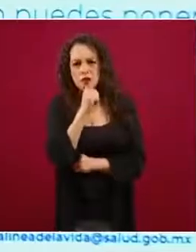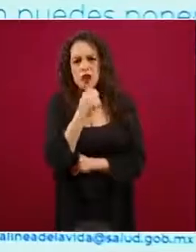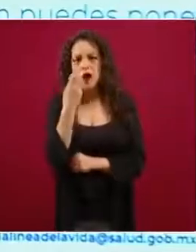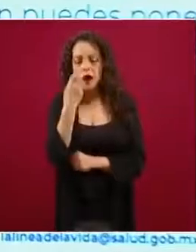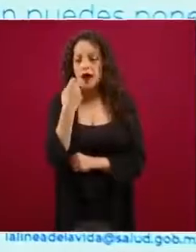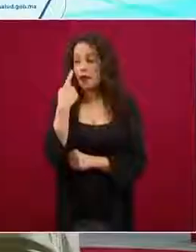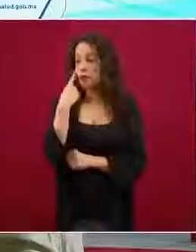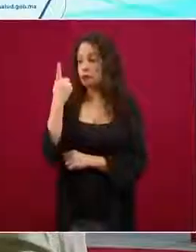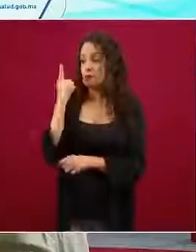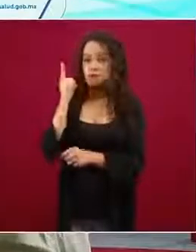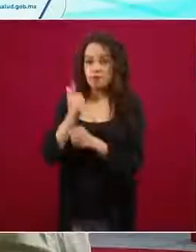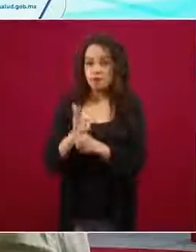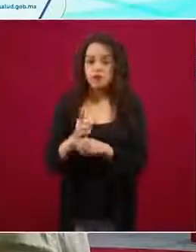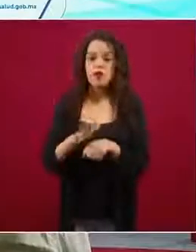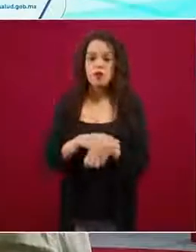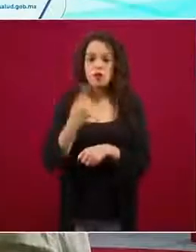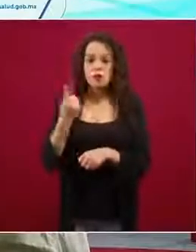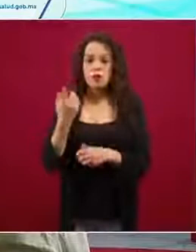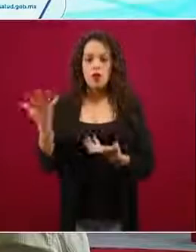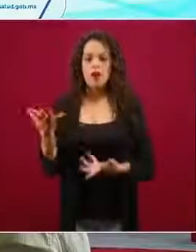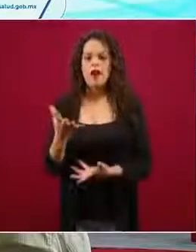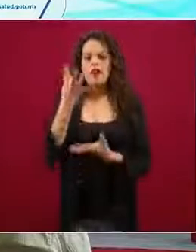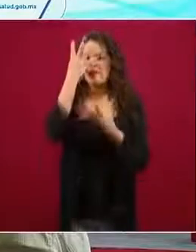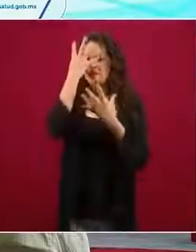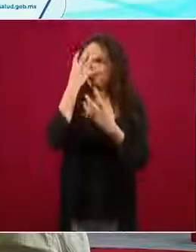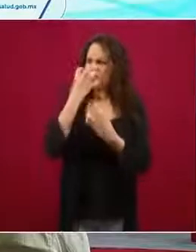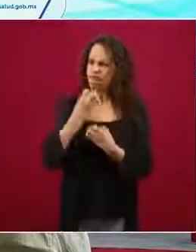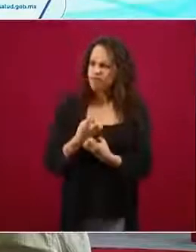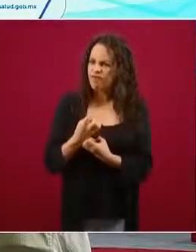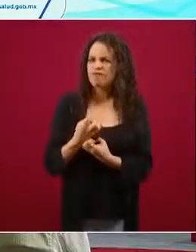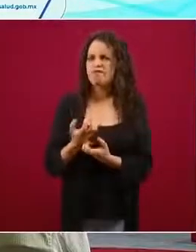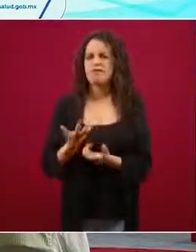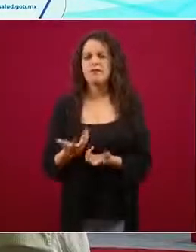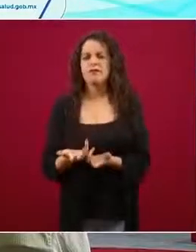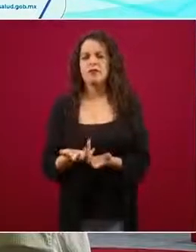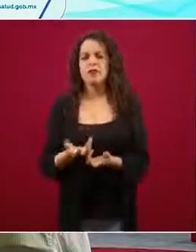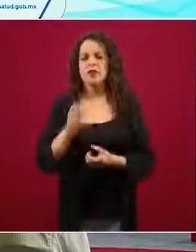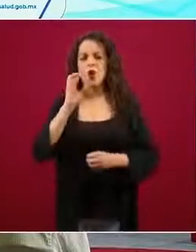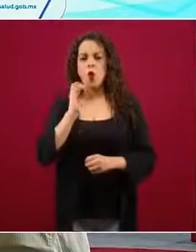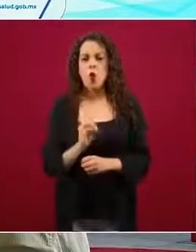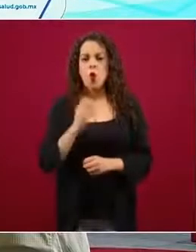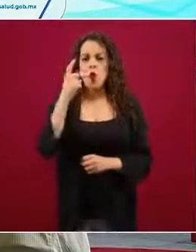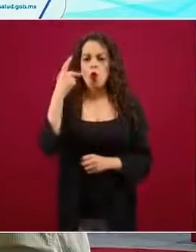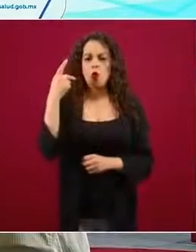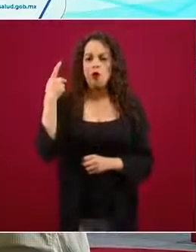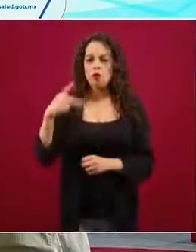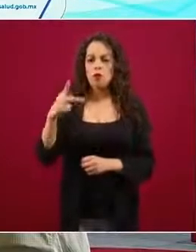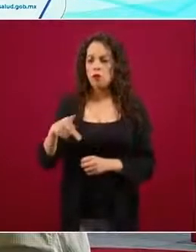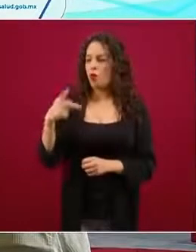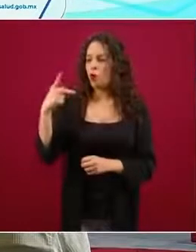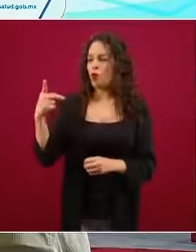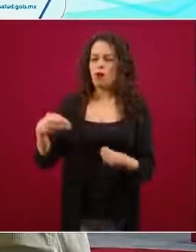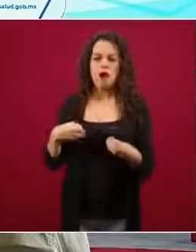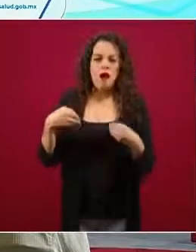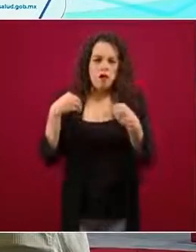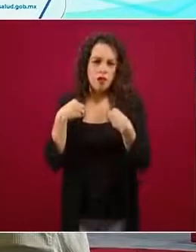deber a angustia, se puede deber a los mismos cambios del ciclo de vida, como el duelo,